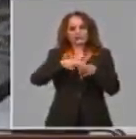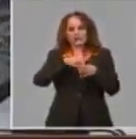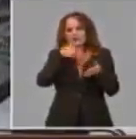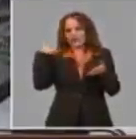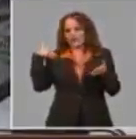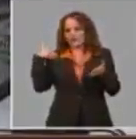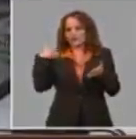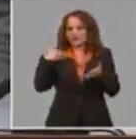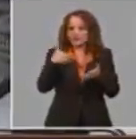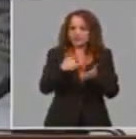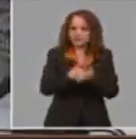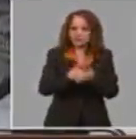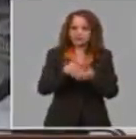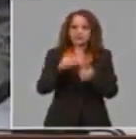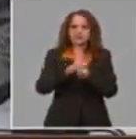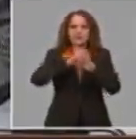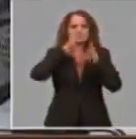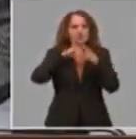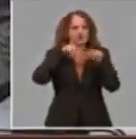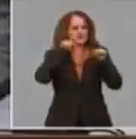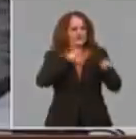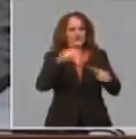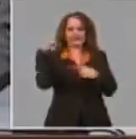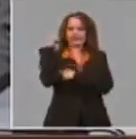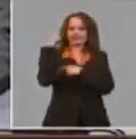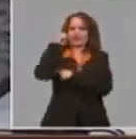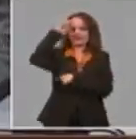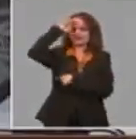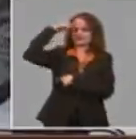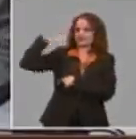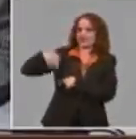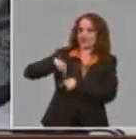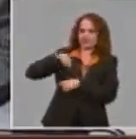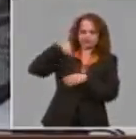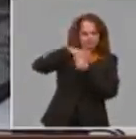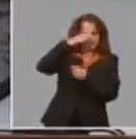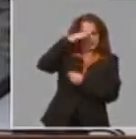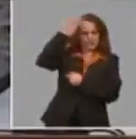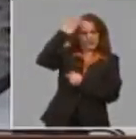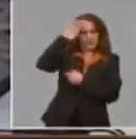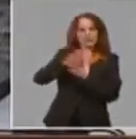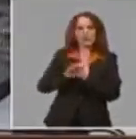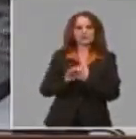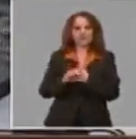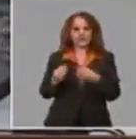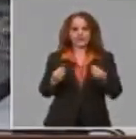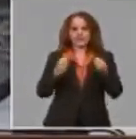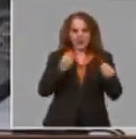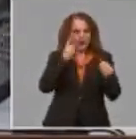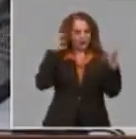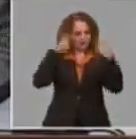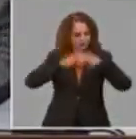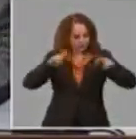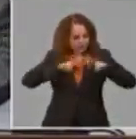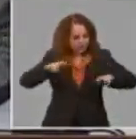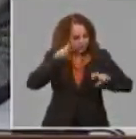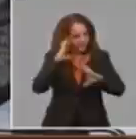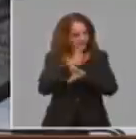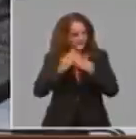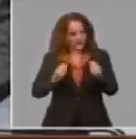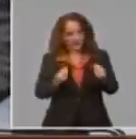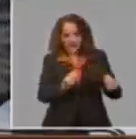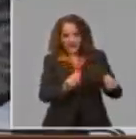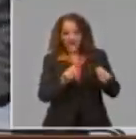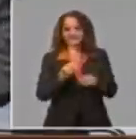la salida de fortalecer nuestro sistema de salud la fortaleza de nuestras convicciones el aporte de nuestro científico y la fortaleza de nuestro